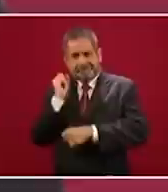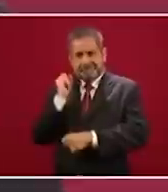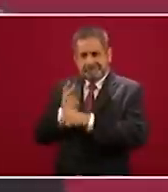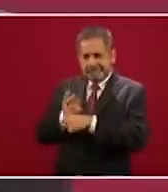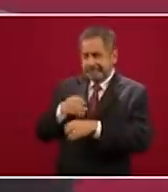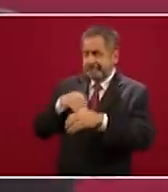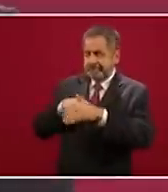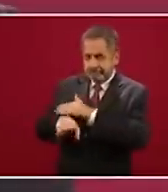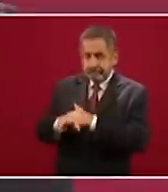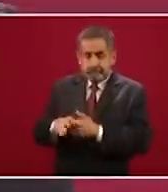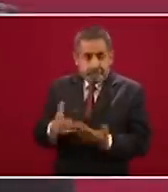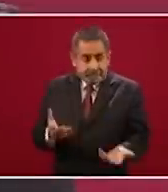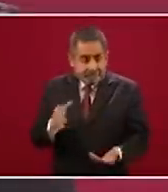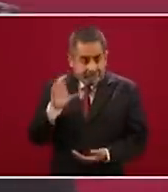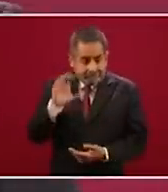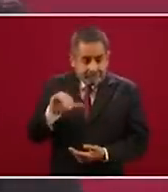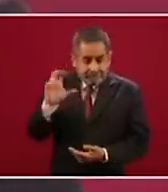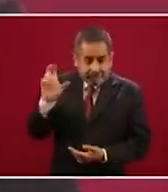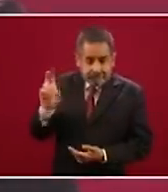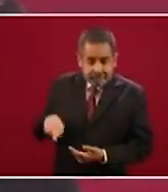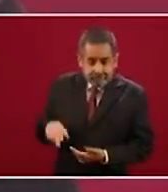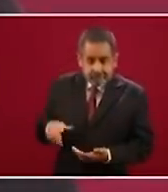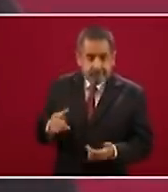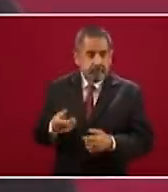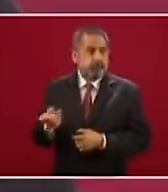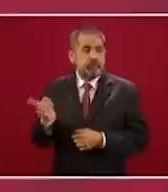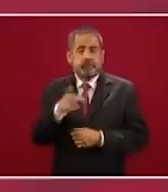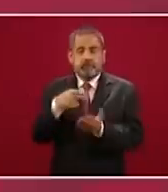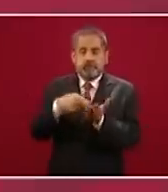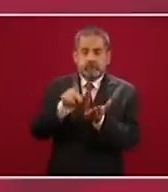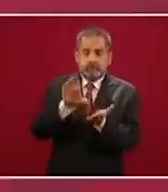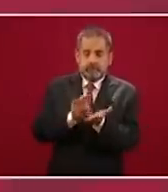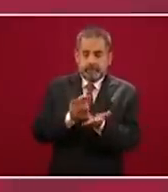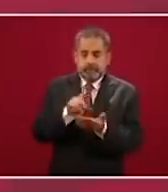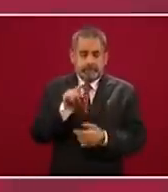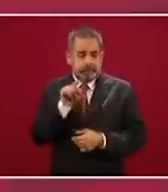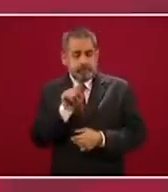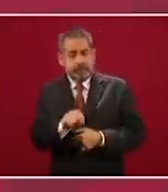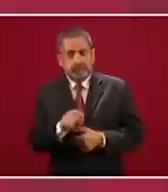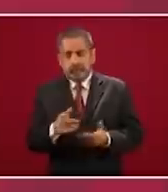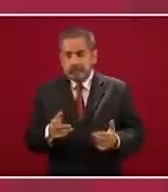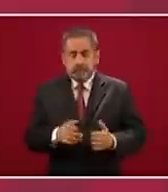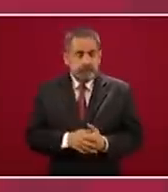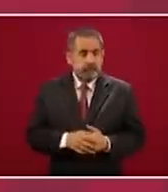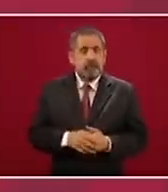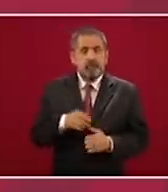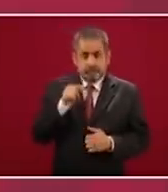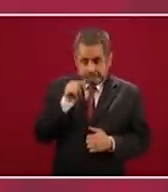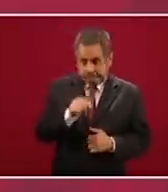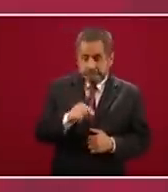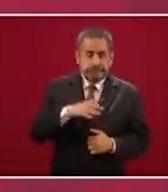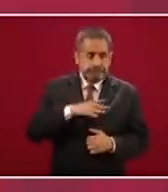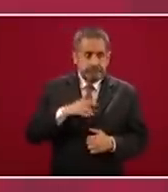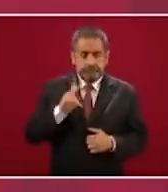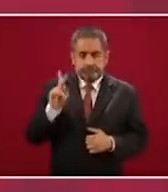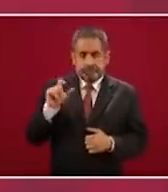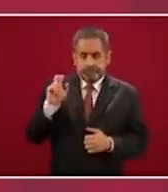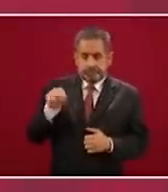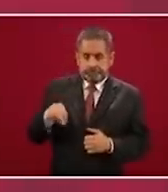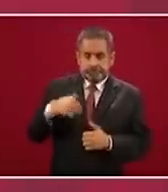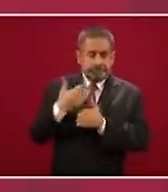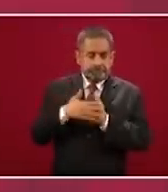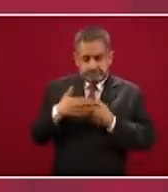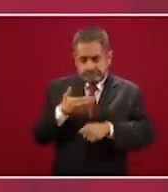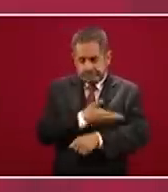y es Cancún. Ahora en Playa del Carmen, que estamos llevando a cabo un plan de